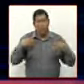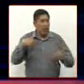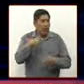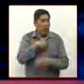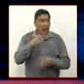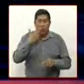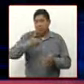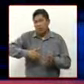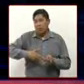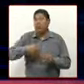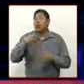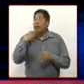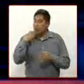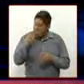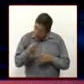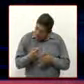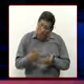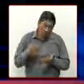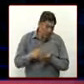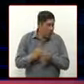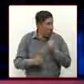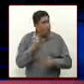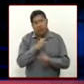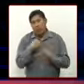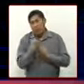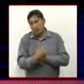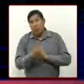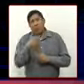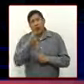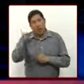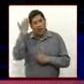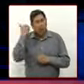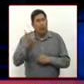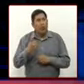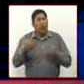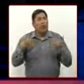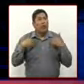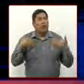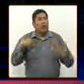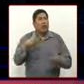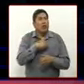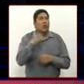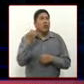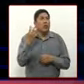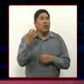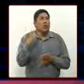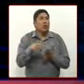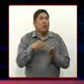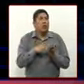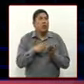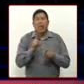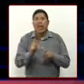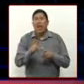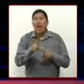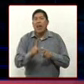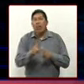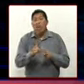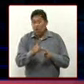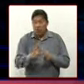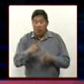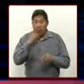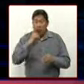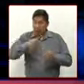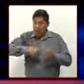El combustible, le estoy volviendo a señalar cuál es la situación que tenemos. Yo le decía la otra vez, tenemos nosotros 14 millones de litros entre diésel y